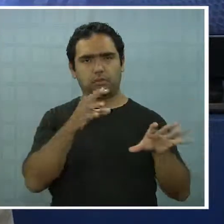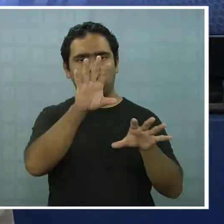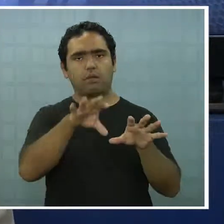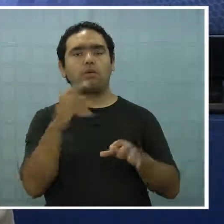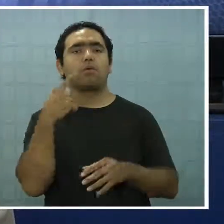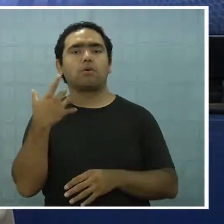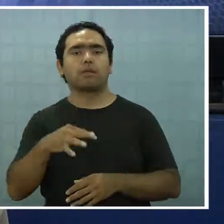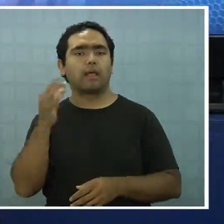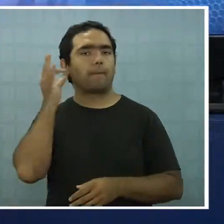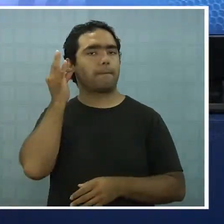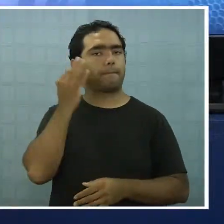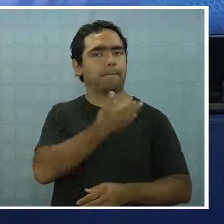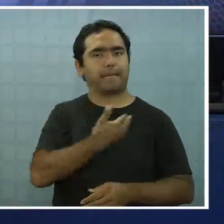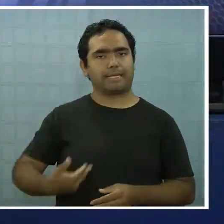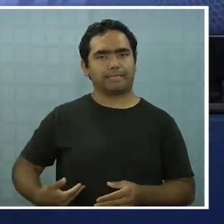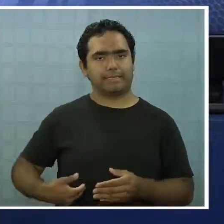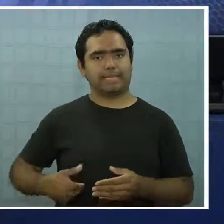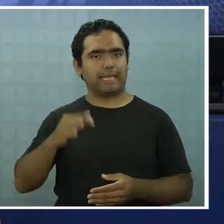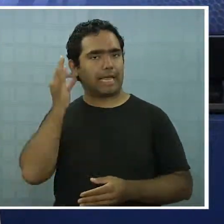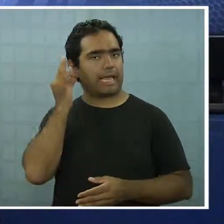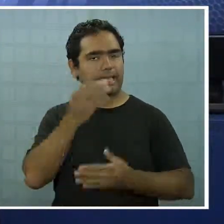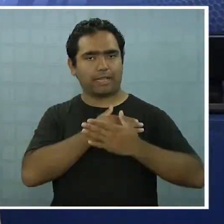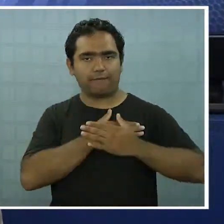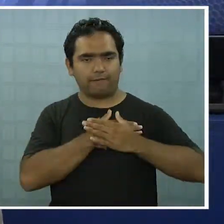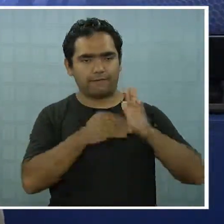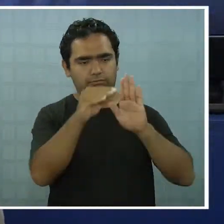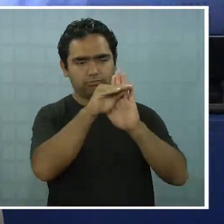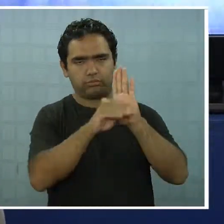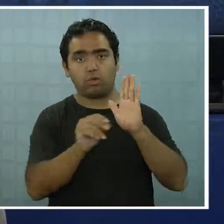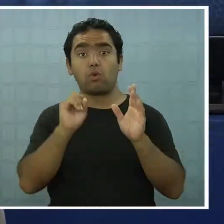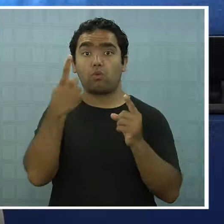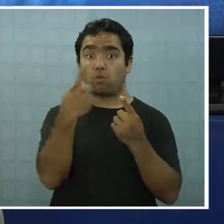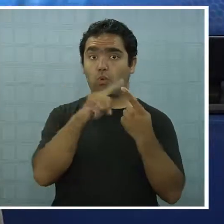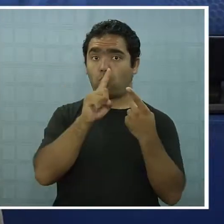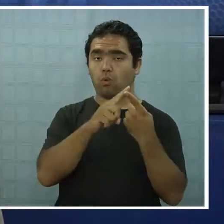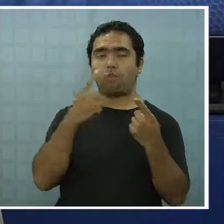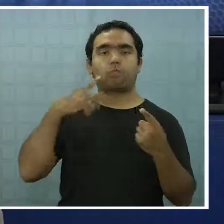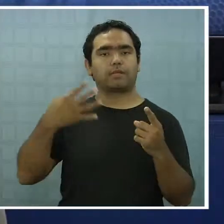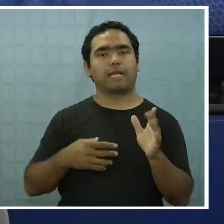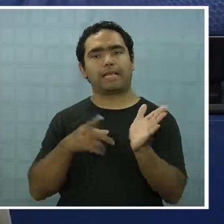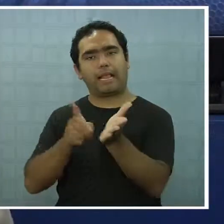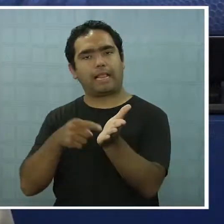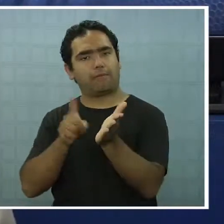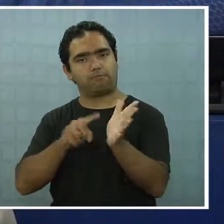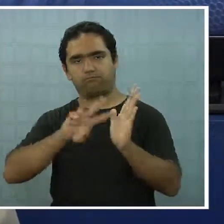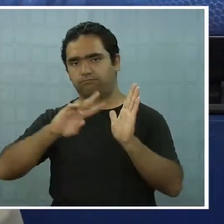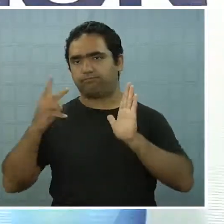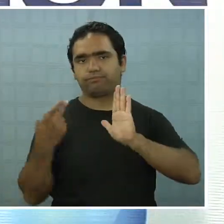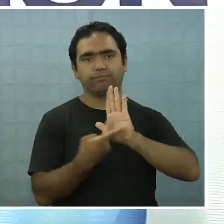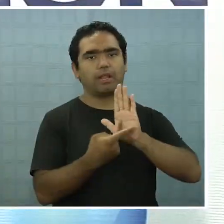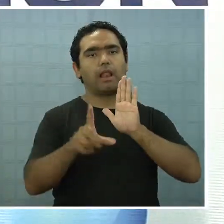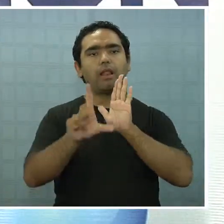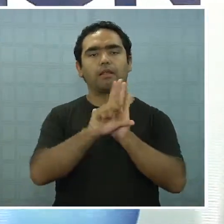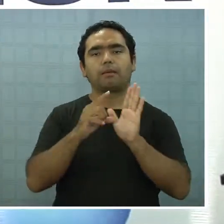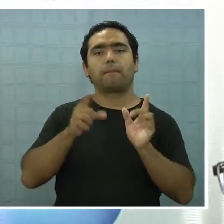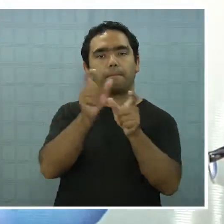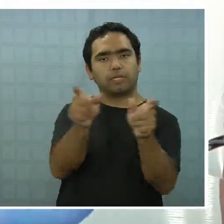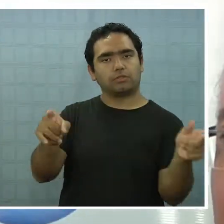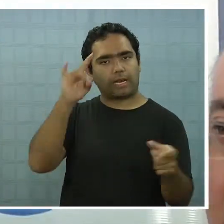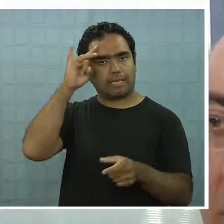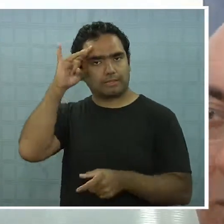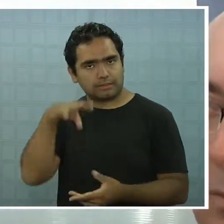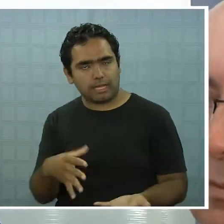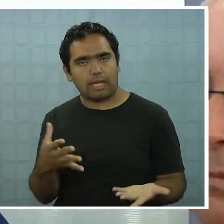de la presidenta Bachelet y obviamente uno de ellos fundamental era la reforma tributaria. Estoy convencida que la gente sabía